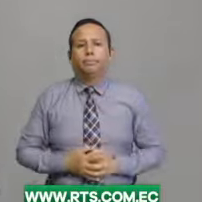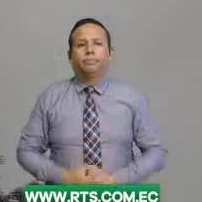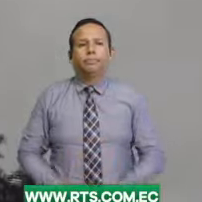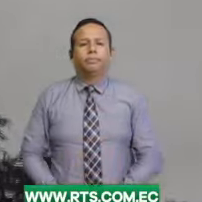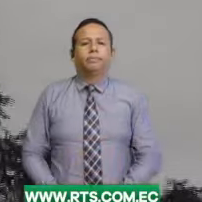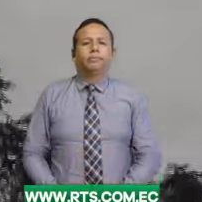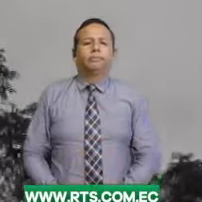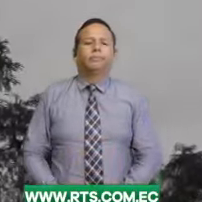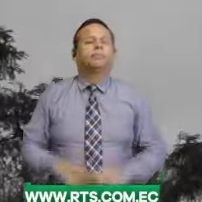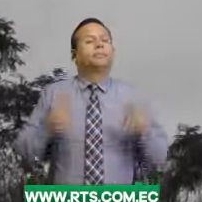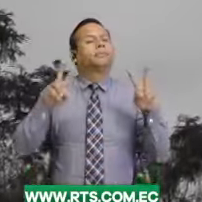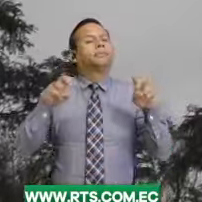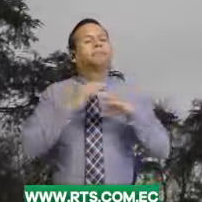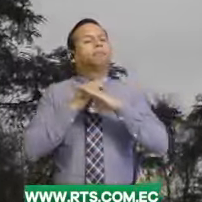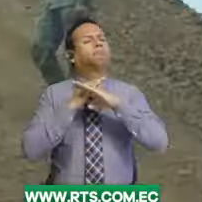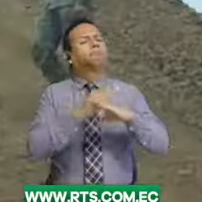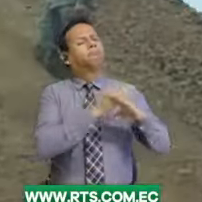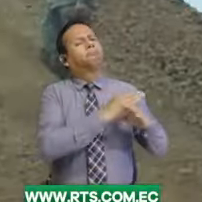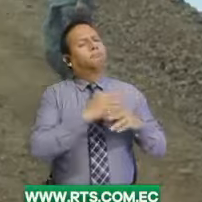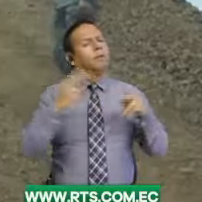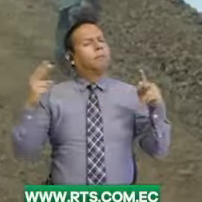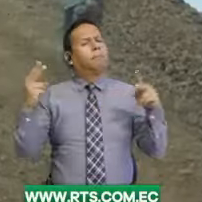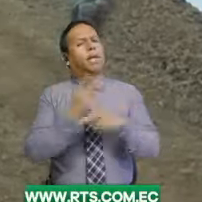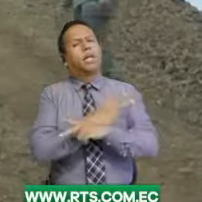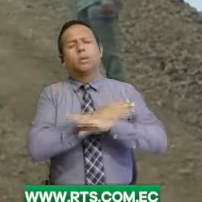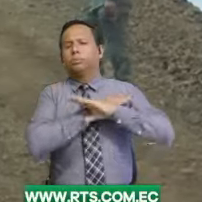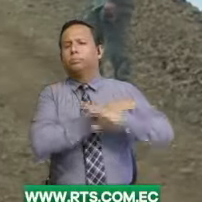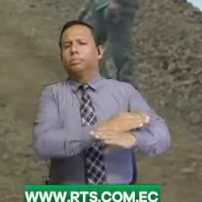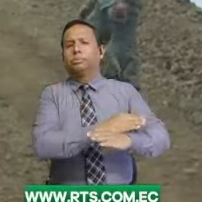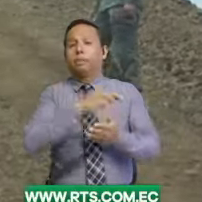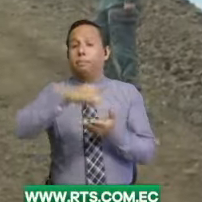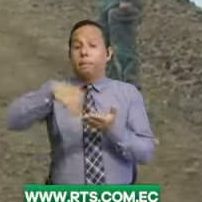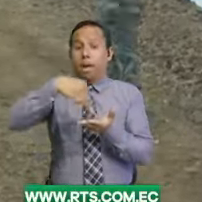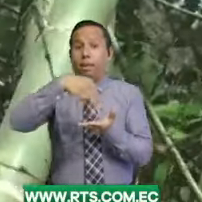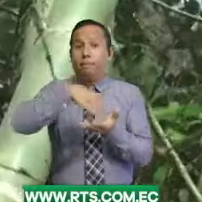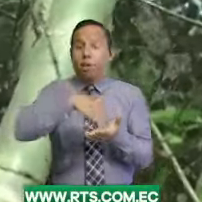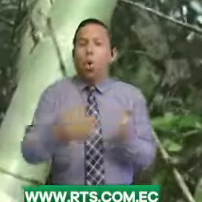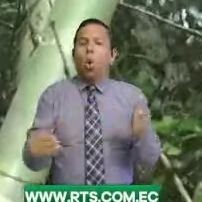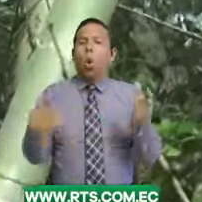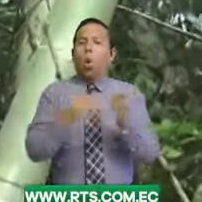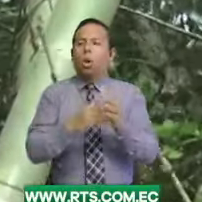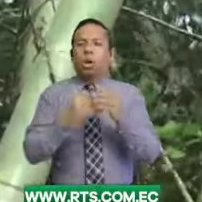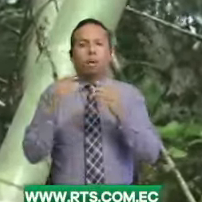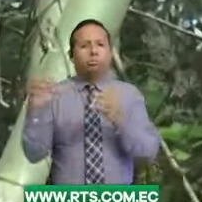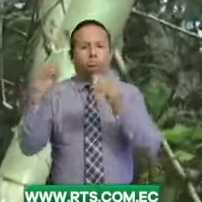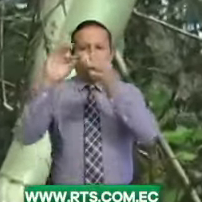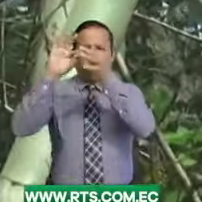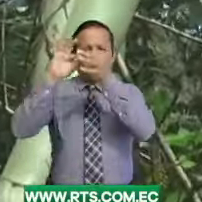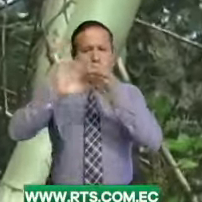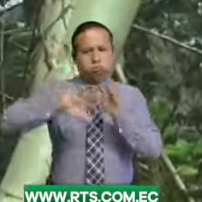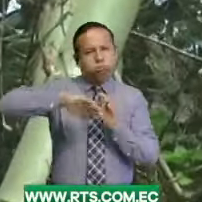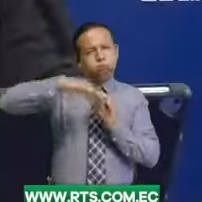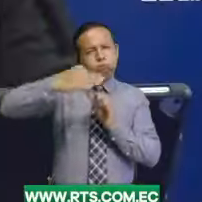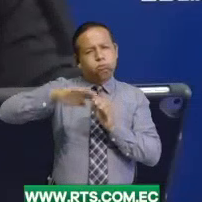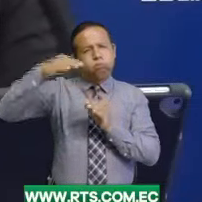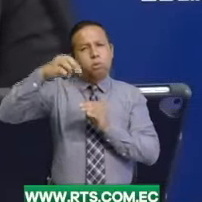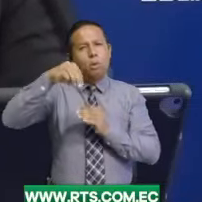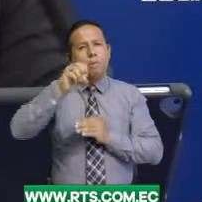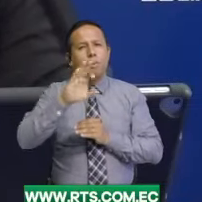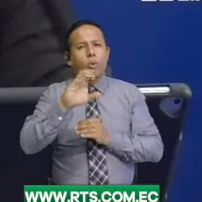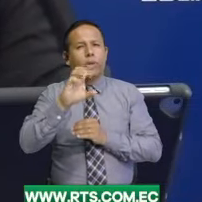En el marco de la lucha contra el crimen organizado, Manabí volverá a tener operativo un radar para el control de narcoavionetas en el Cerro de Montecristi. El ministro